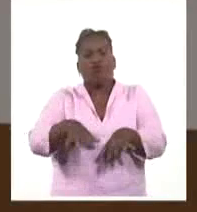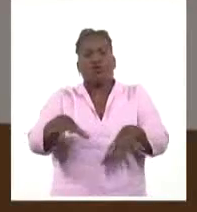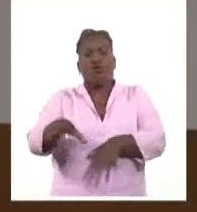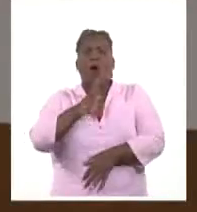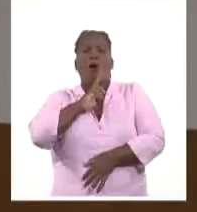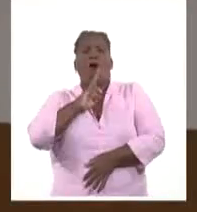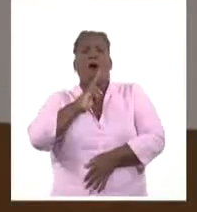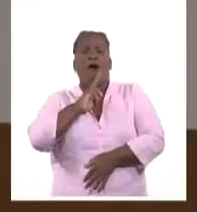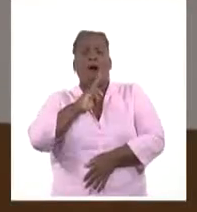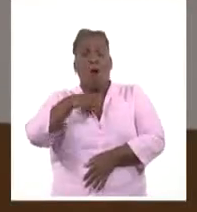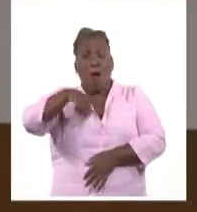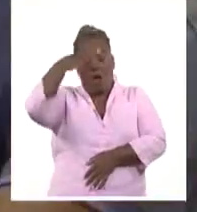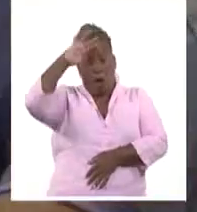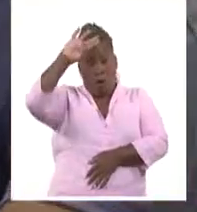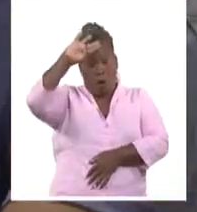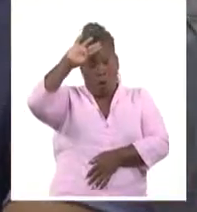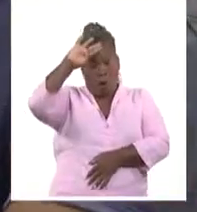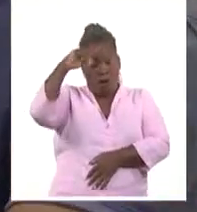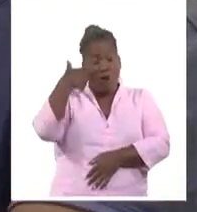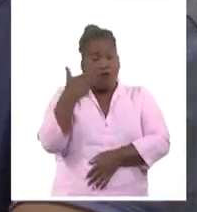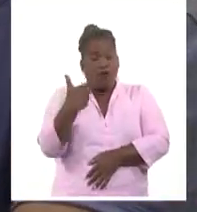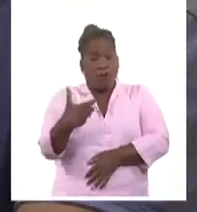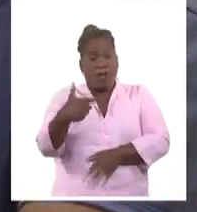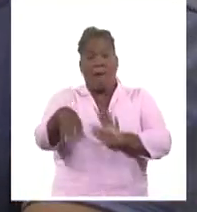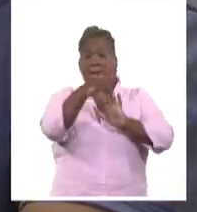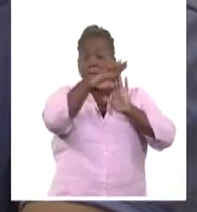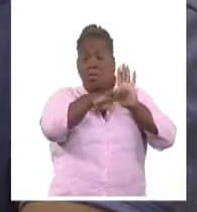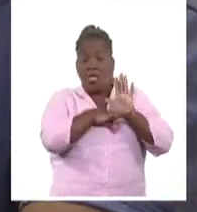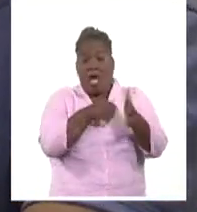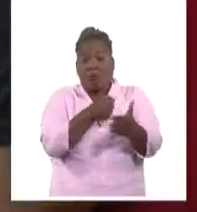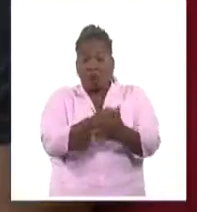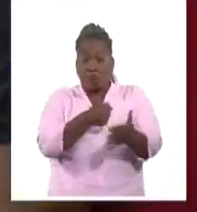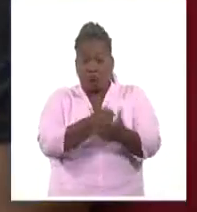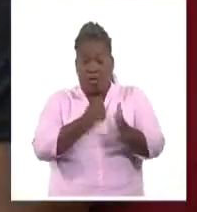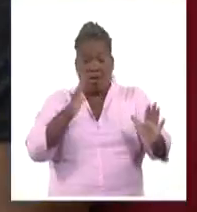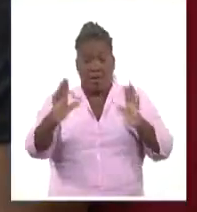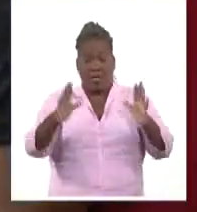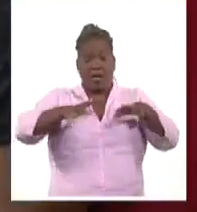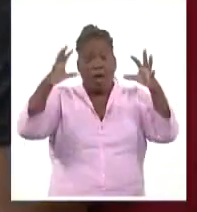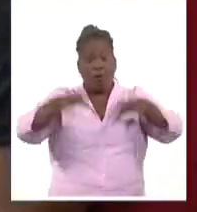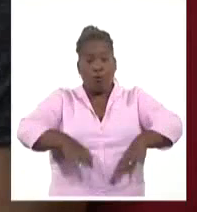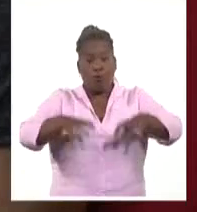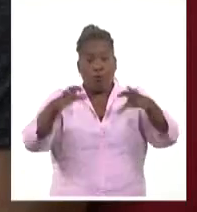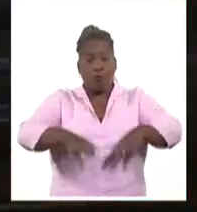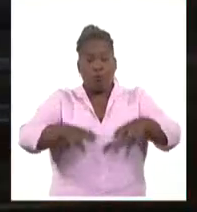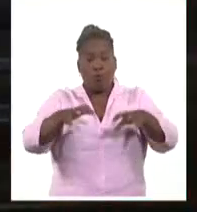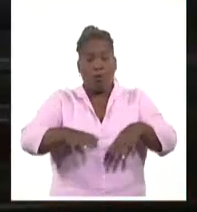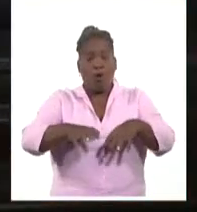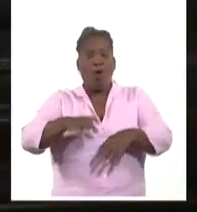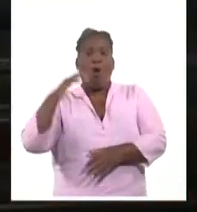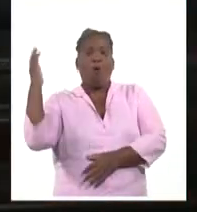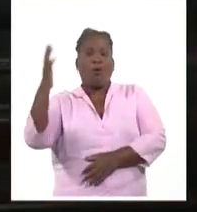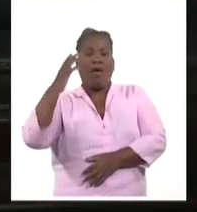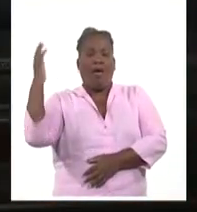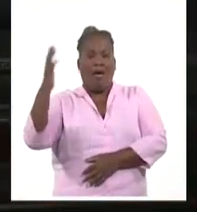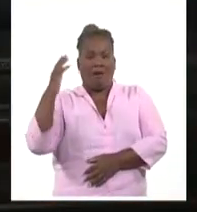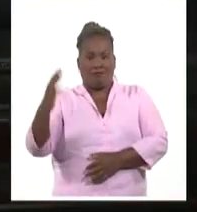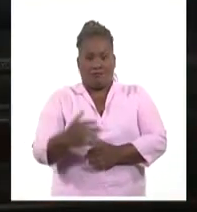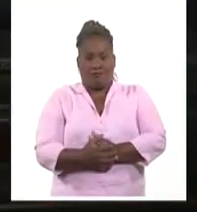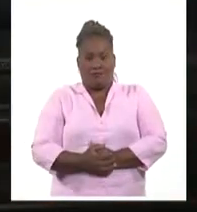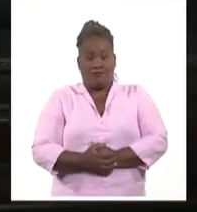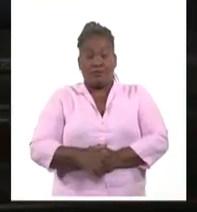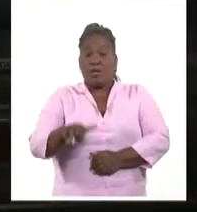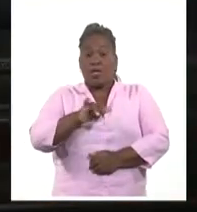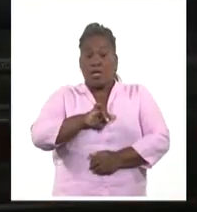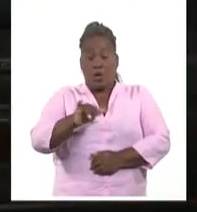en los sistemas de vigilancia y las medidas para enfrentar la temporada lluviosa y de huracanes. Por su parte,